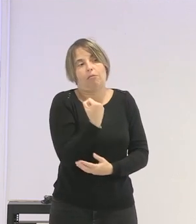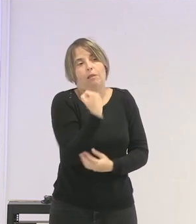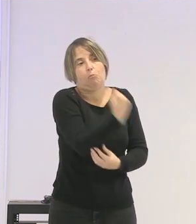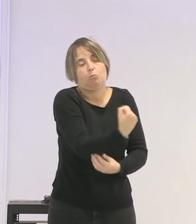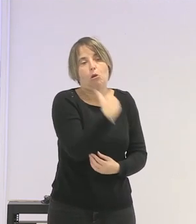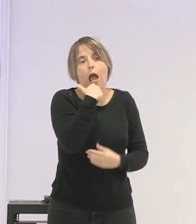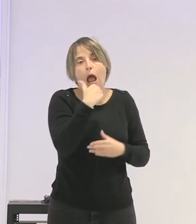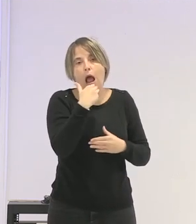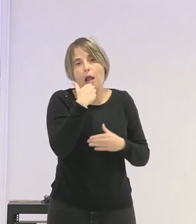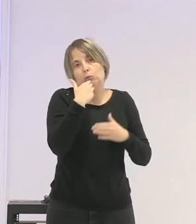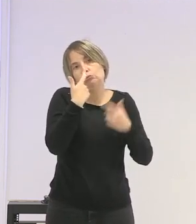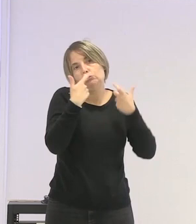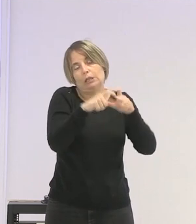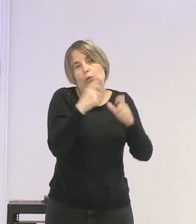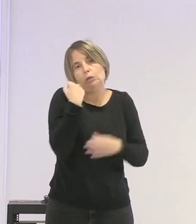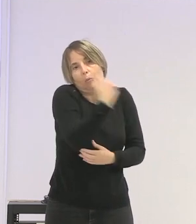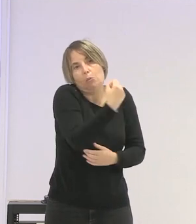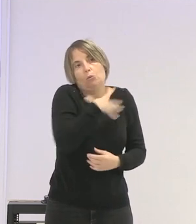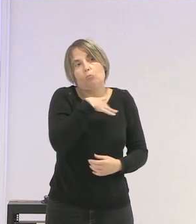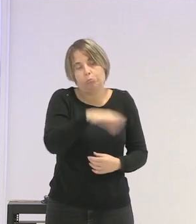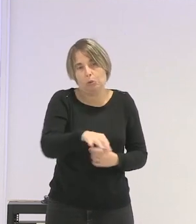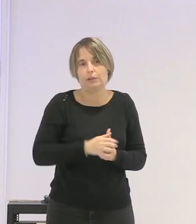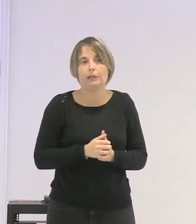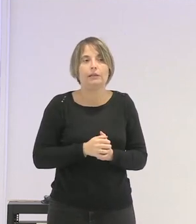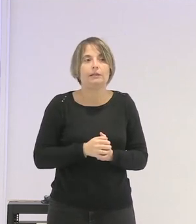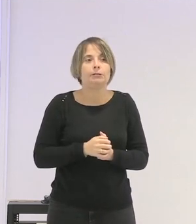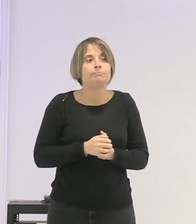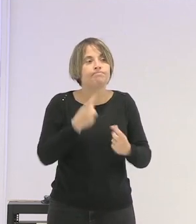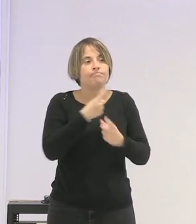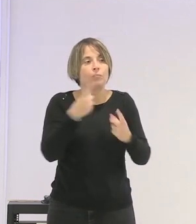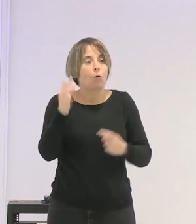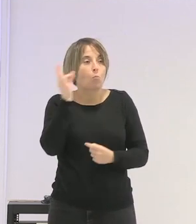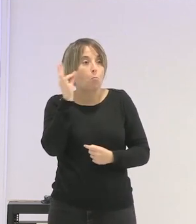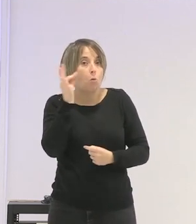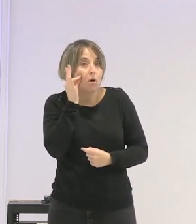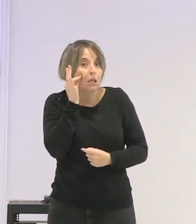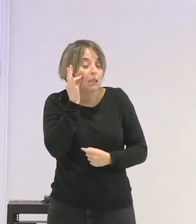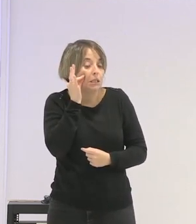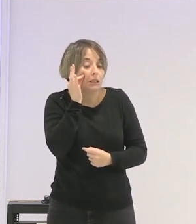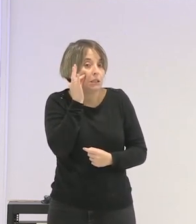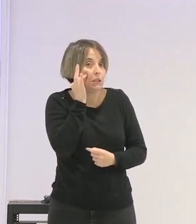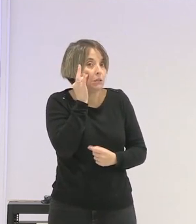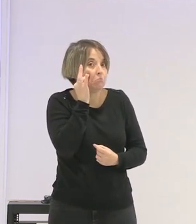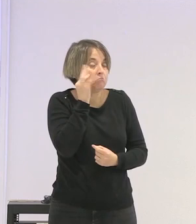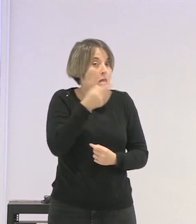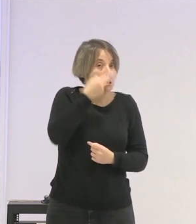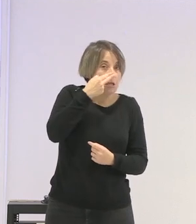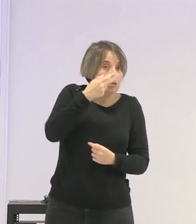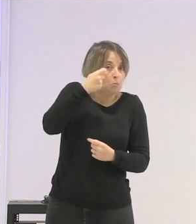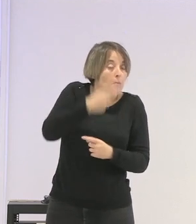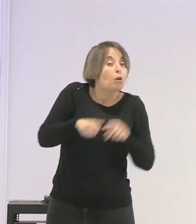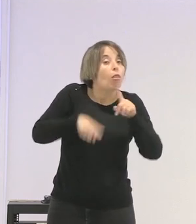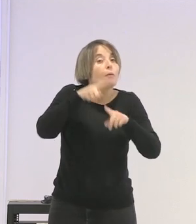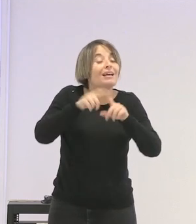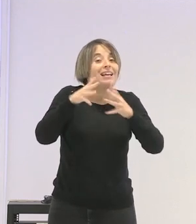menos a algunos sectores. Desde luego, yo creo que a las mujeres nos engancha un poco, pero bueno, también ahí es verdad que hay subculturas en